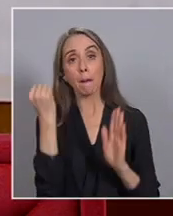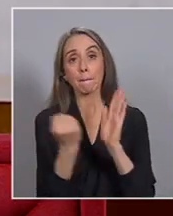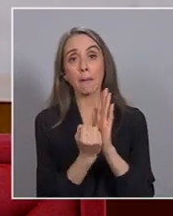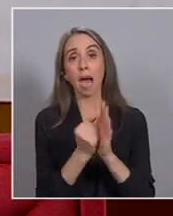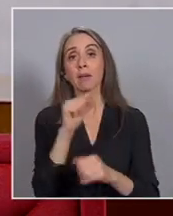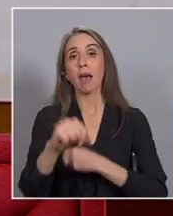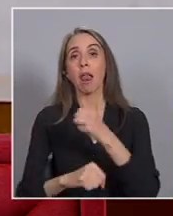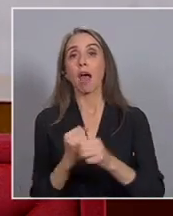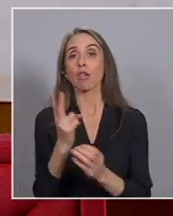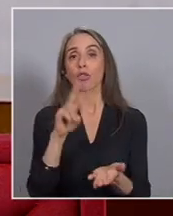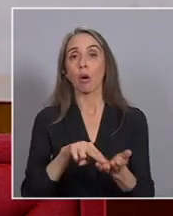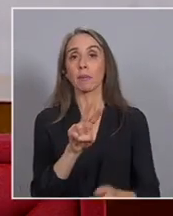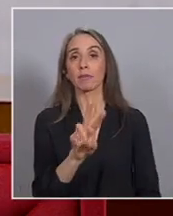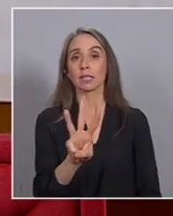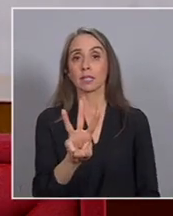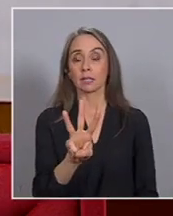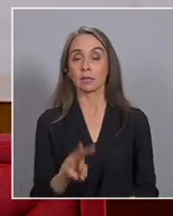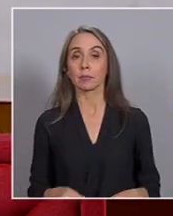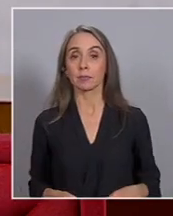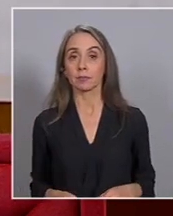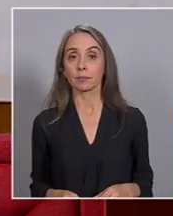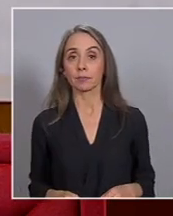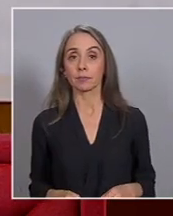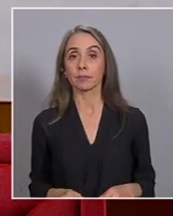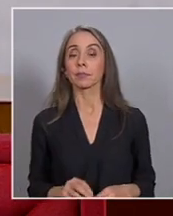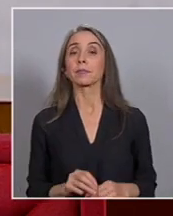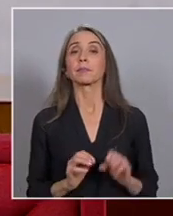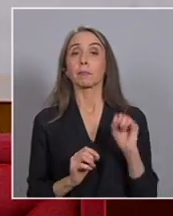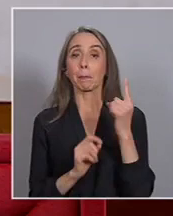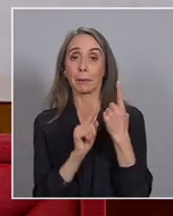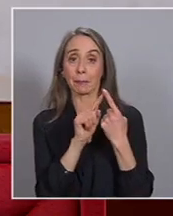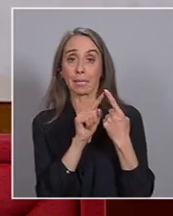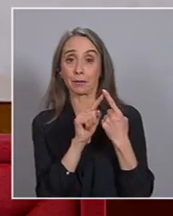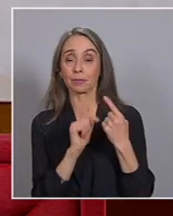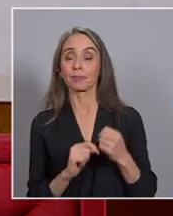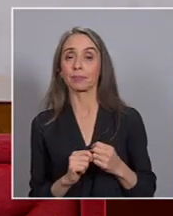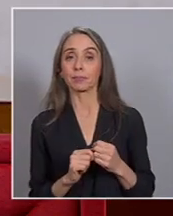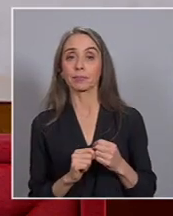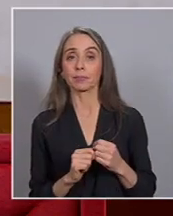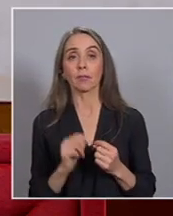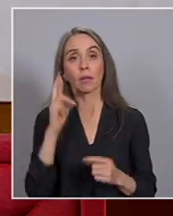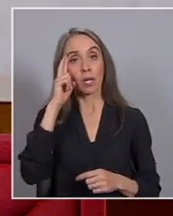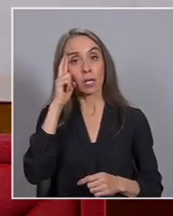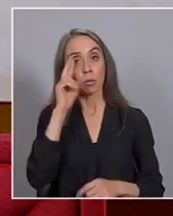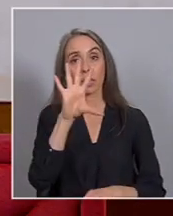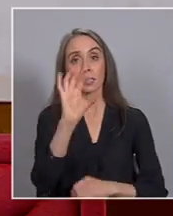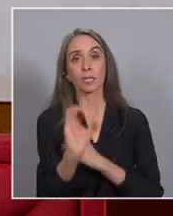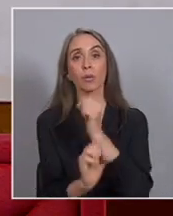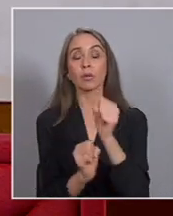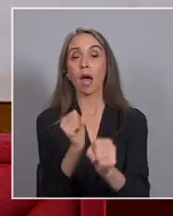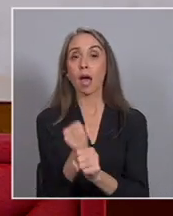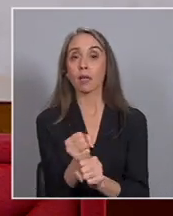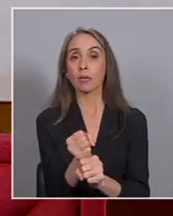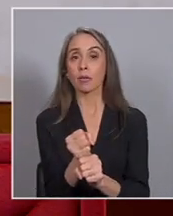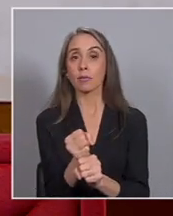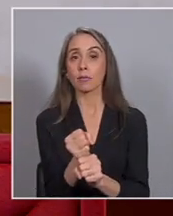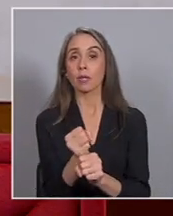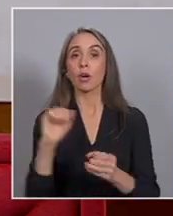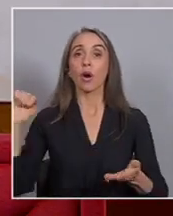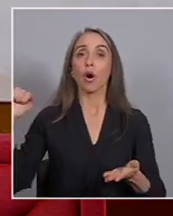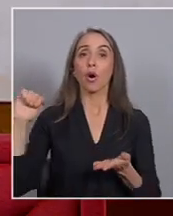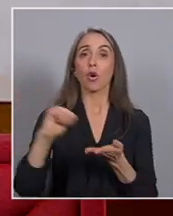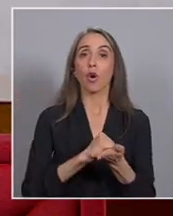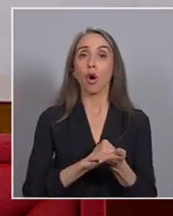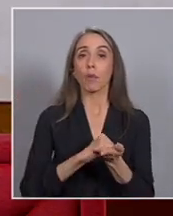año 2023. En primer lugar, la conmemoración de los 50 años del